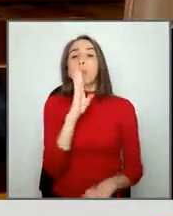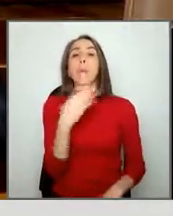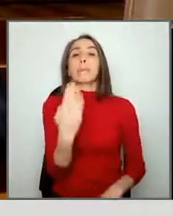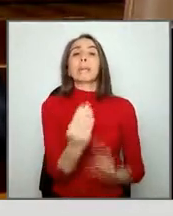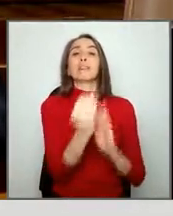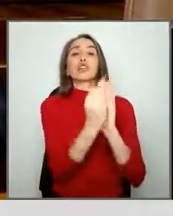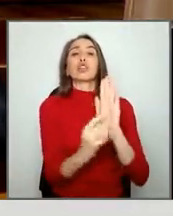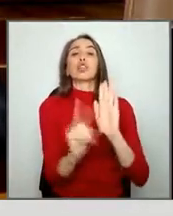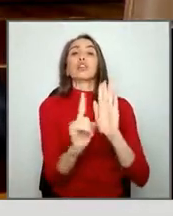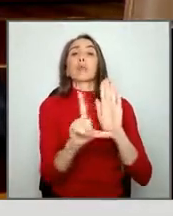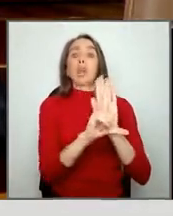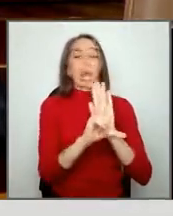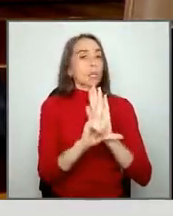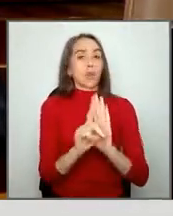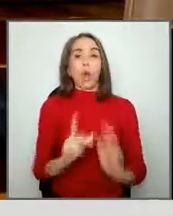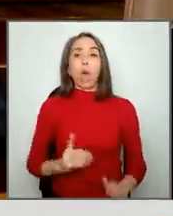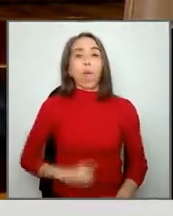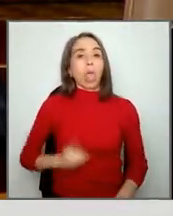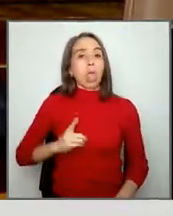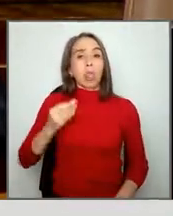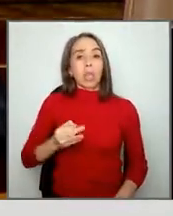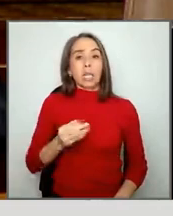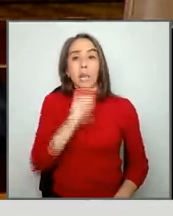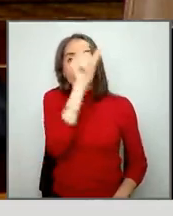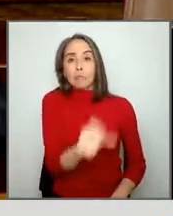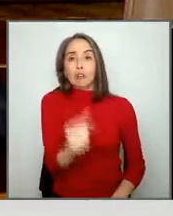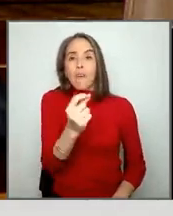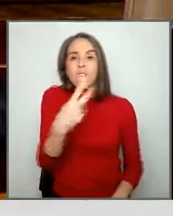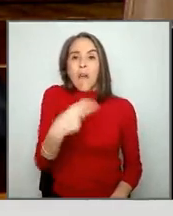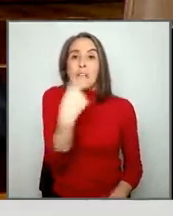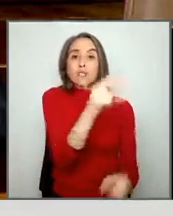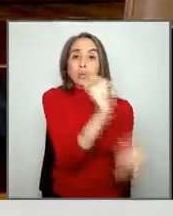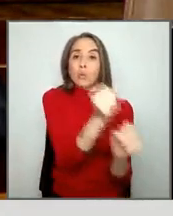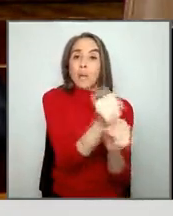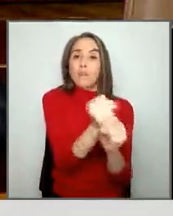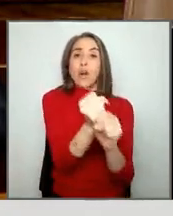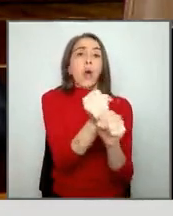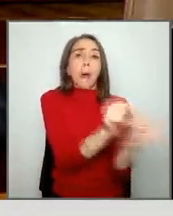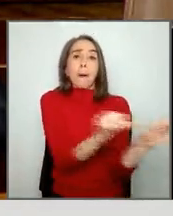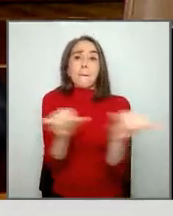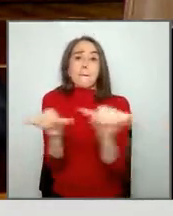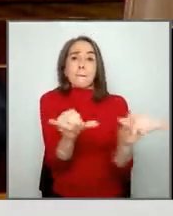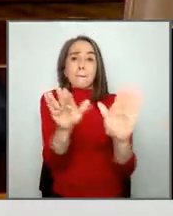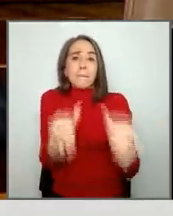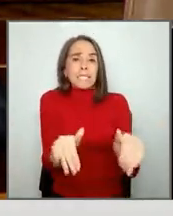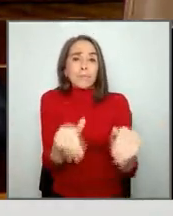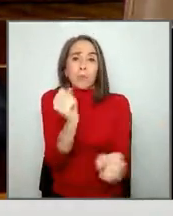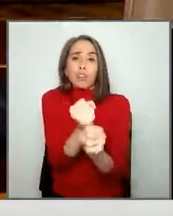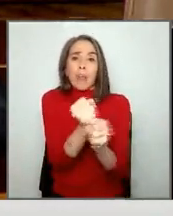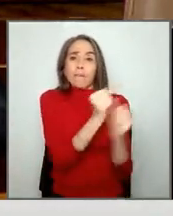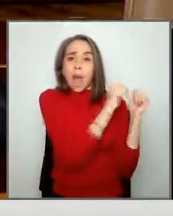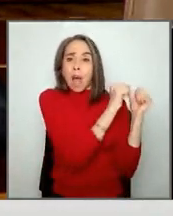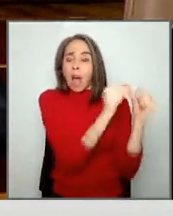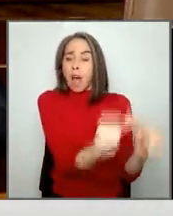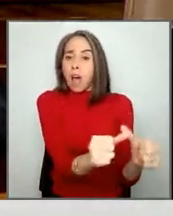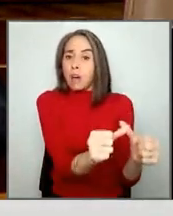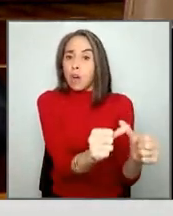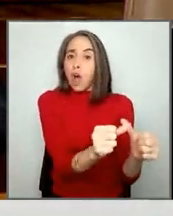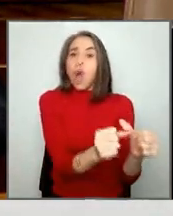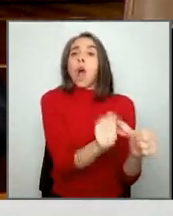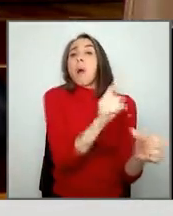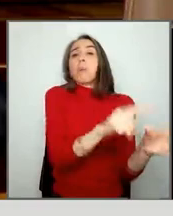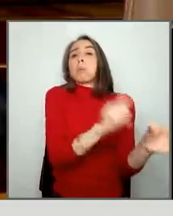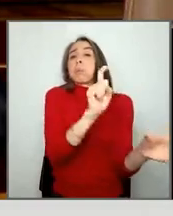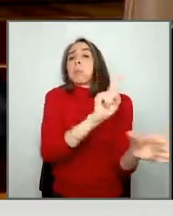es de dignidad y valoración del trabajador que por el mismo trabajo que ha desempeñado siempre se le mantenga la remuneración y beneficios que percibe